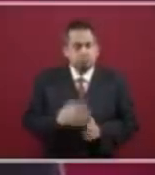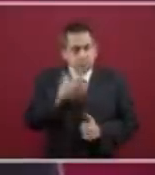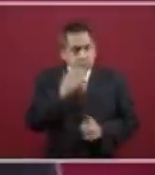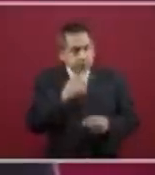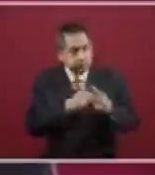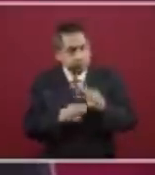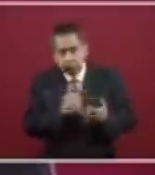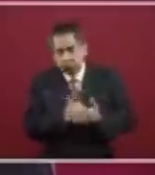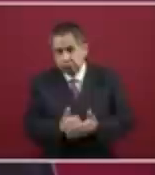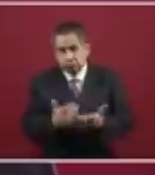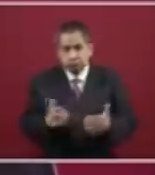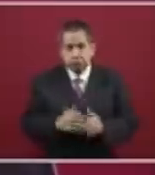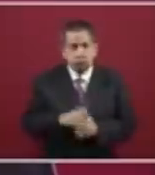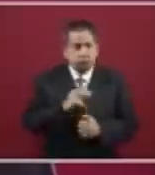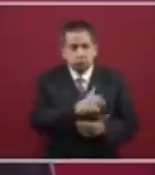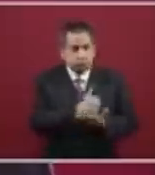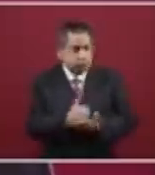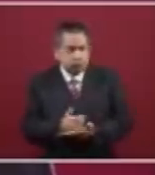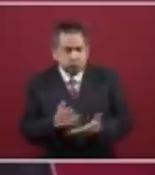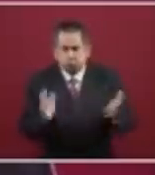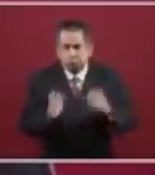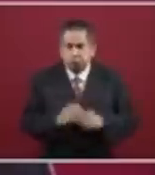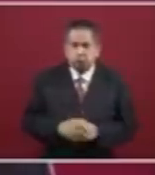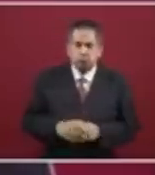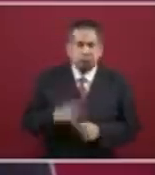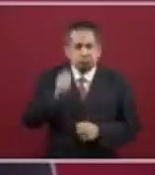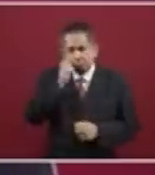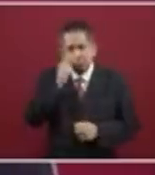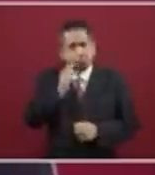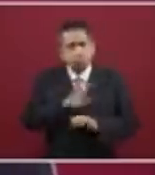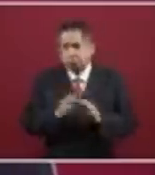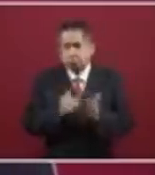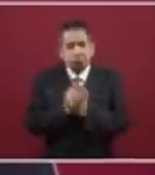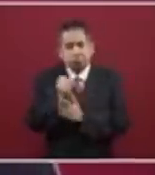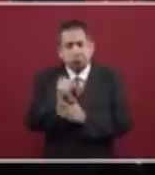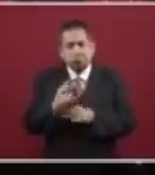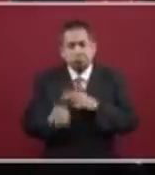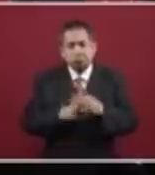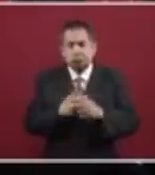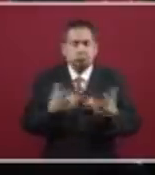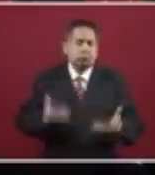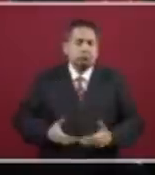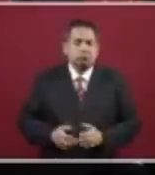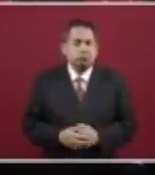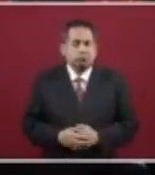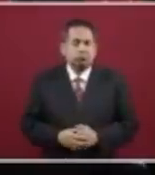bienvenido. Si no ayuda, de todas maneras, lo vamos a hacer.